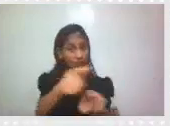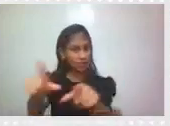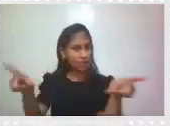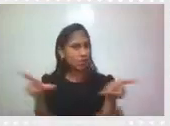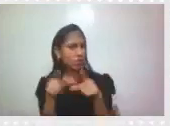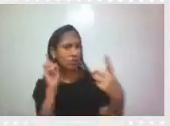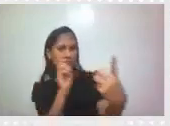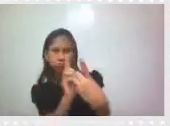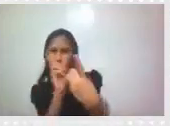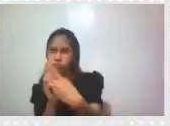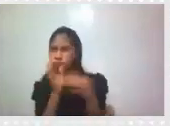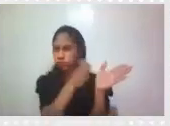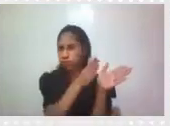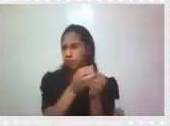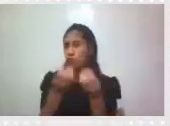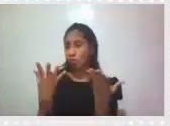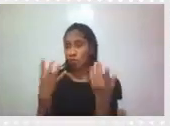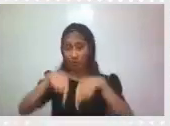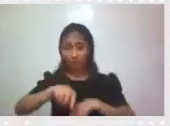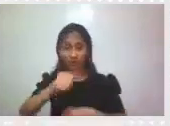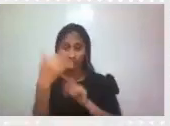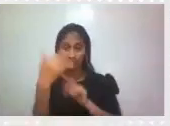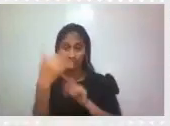esto, la siguiente, por favor.